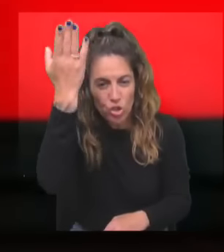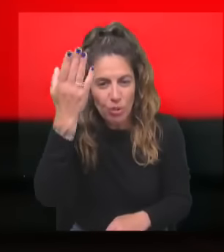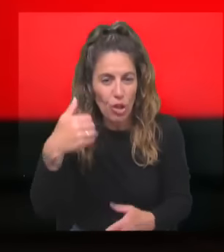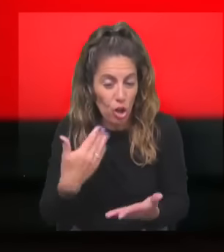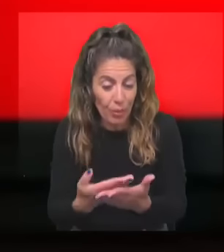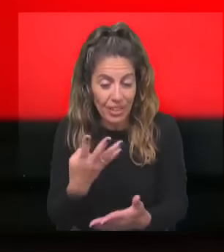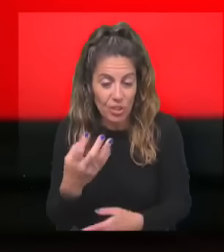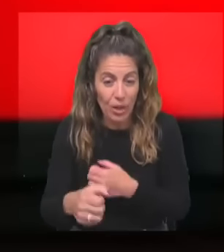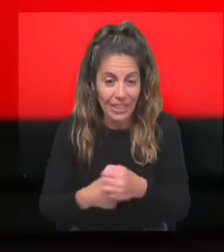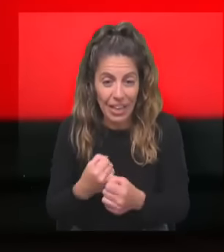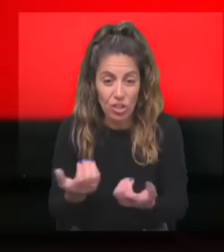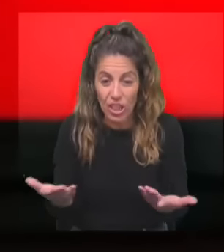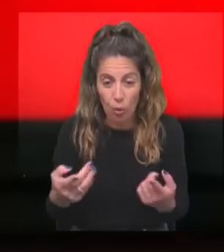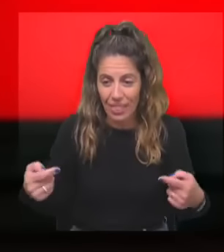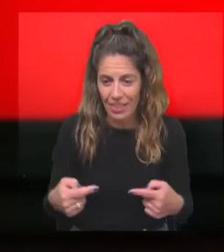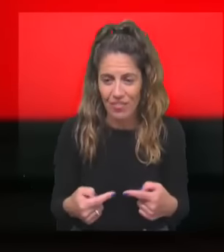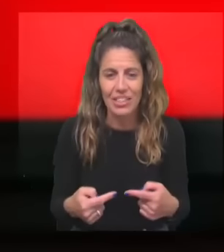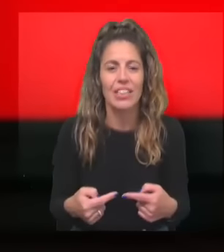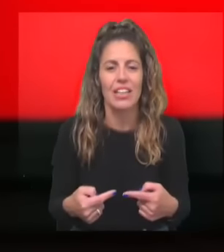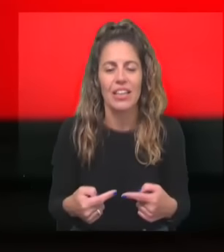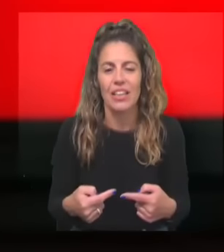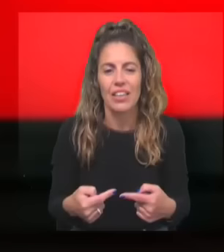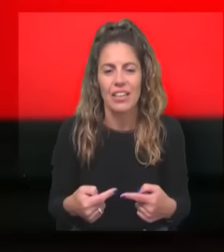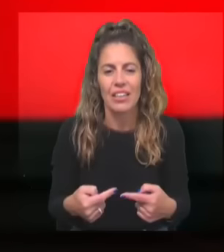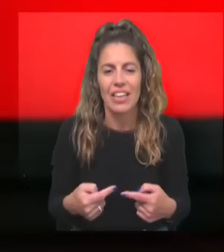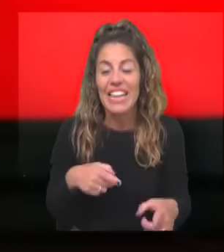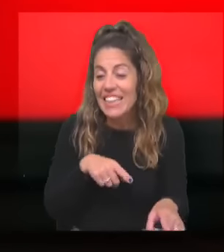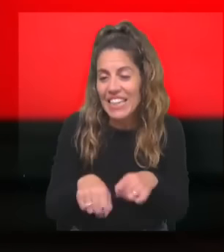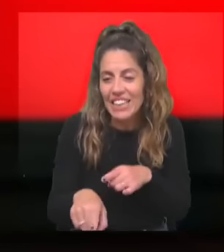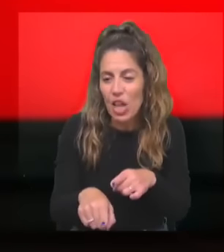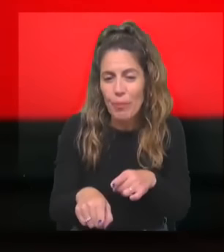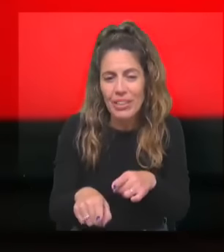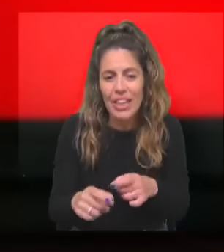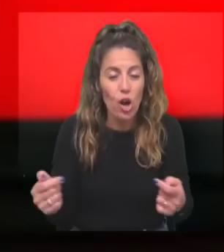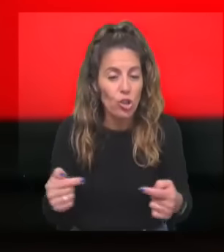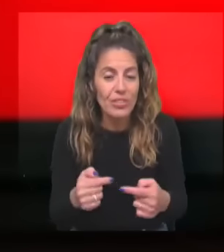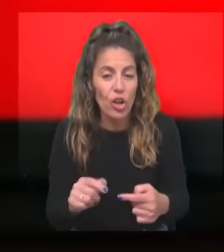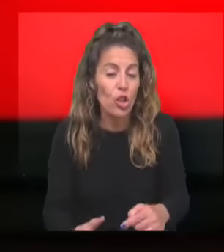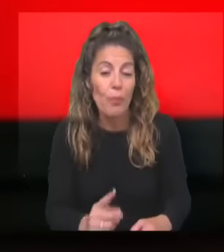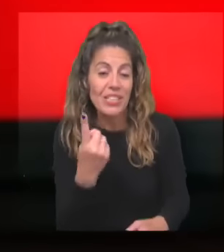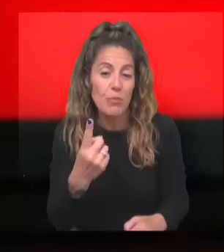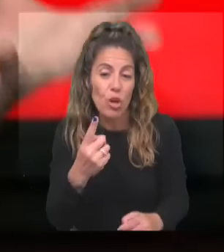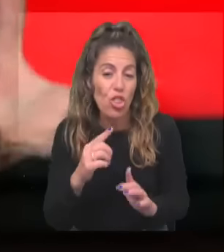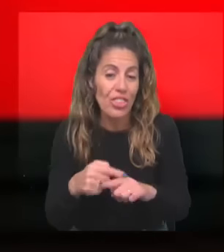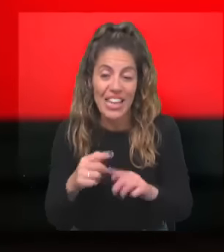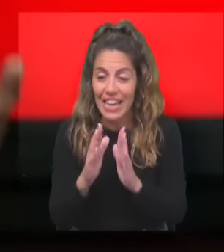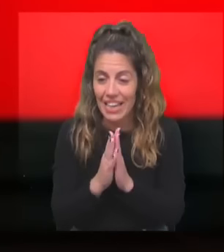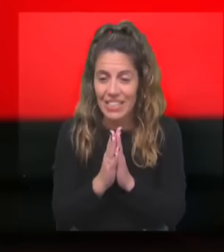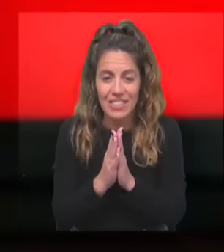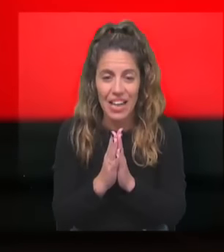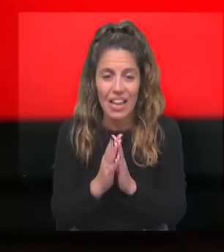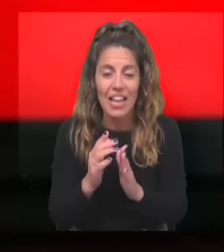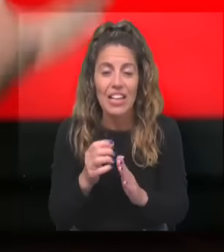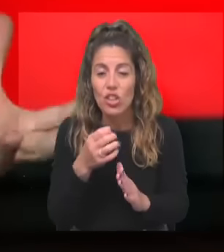hace 40 años y está en debate hoy, sí, y que va directamente a controversiar con estos principios de la Iglesia, donde para él, ¿no?, la